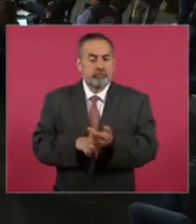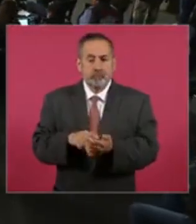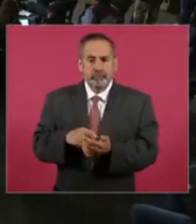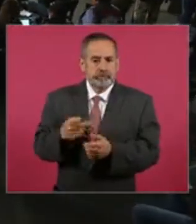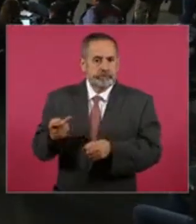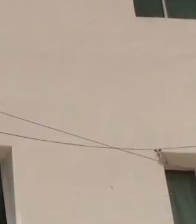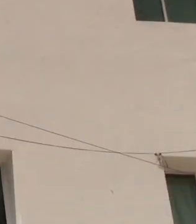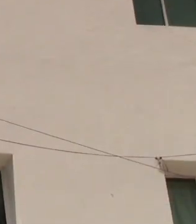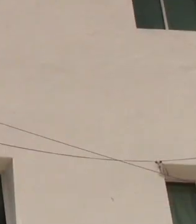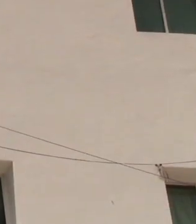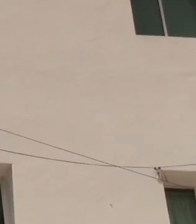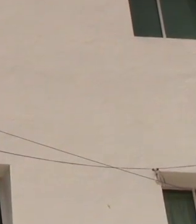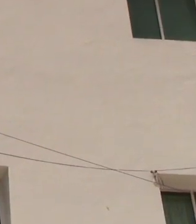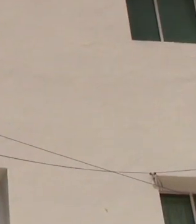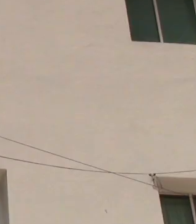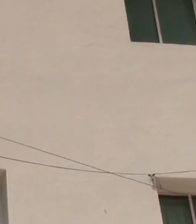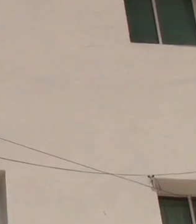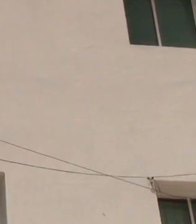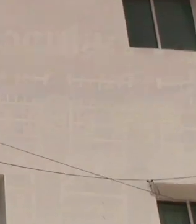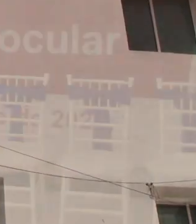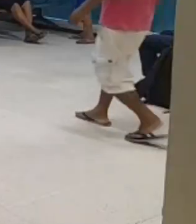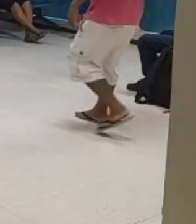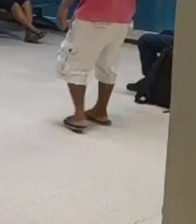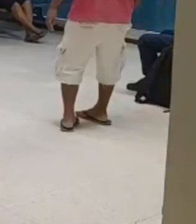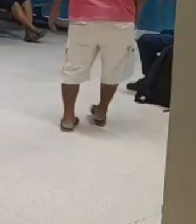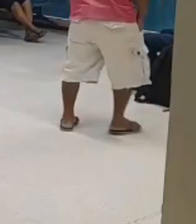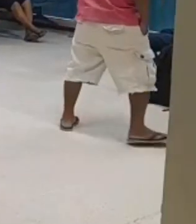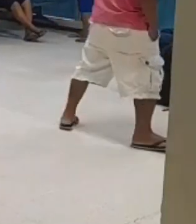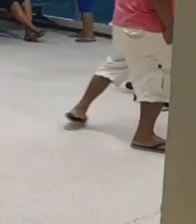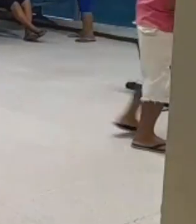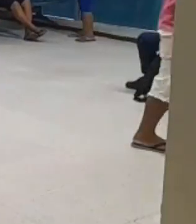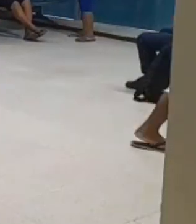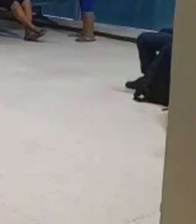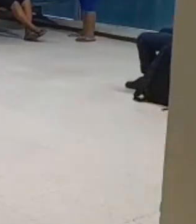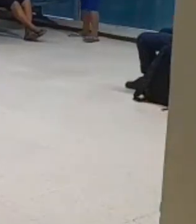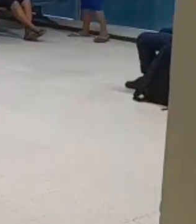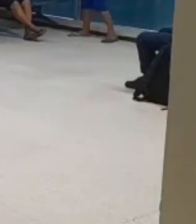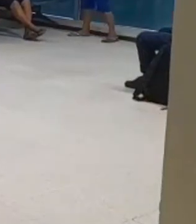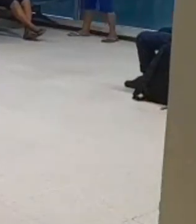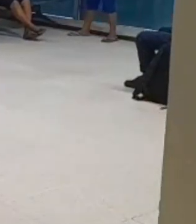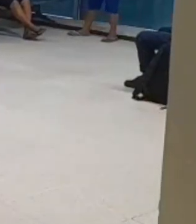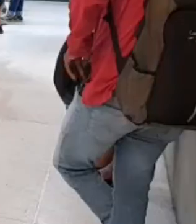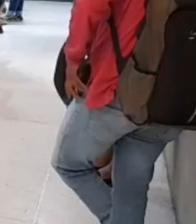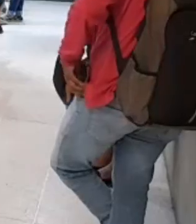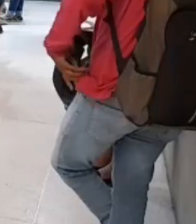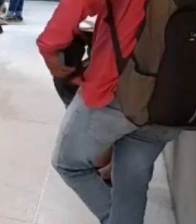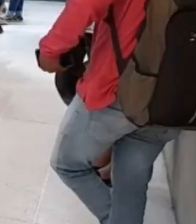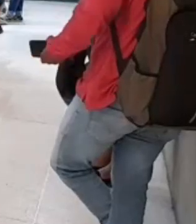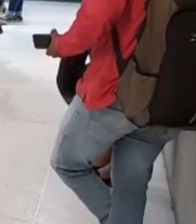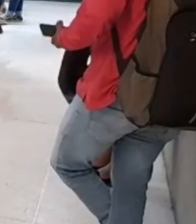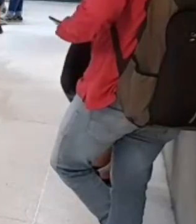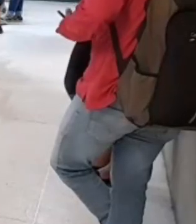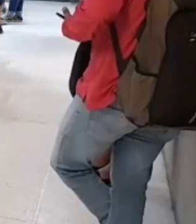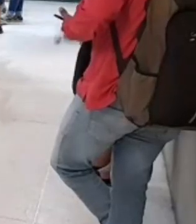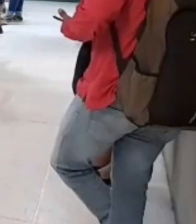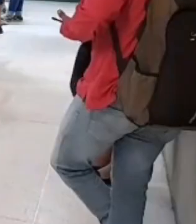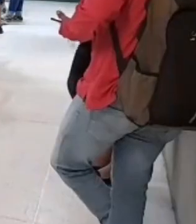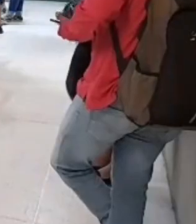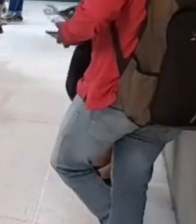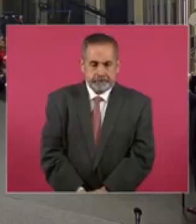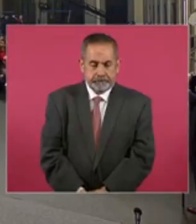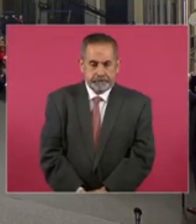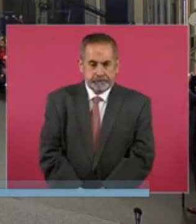obras prioritarias del IMSS bienestar en el Estado de Guerrero destinado a brindar atención médica a personas sin seguridad